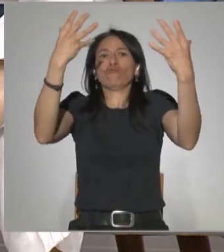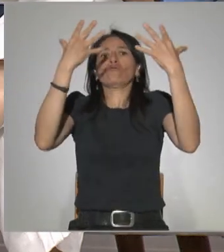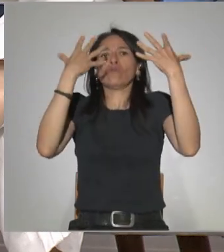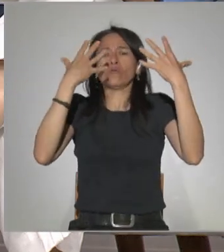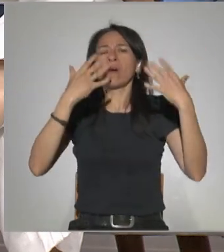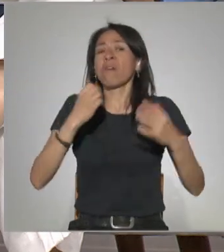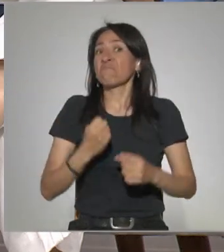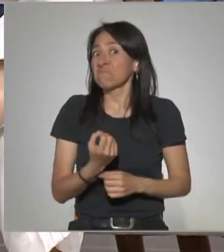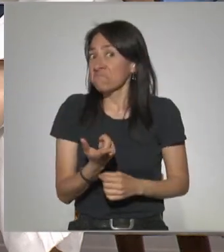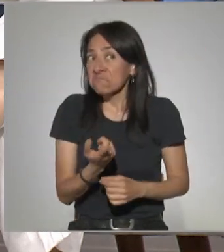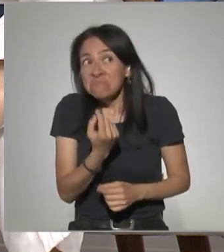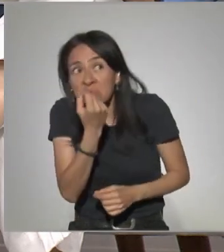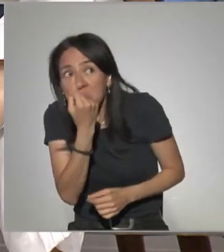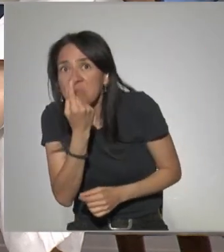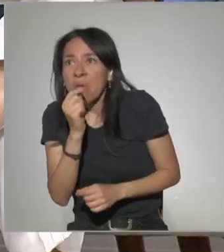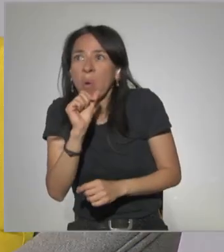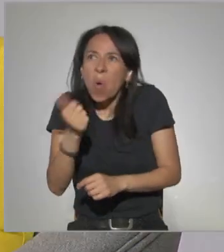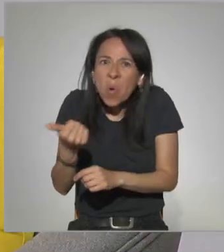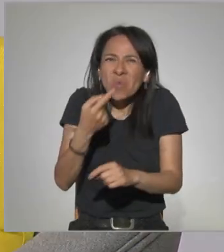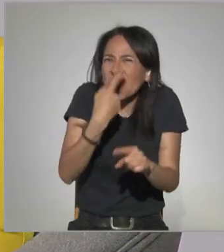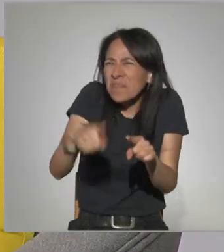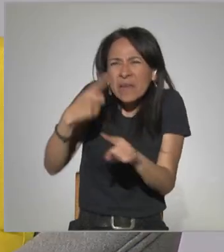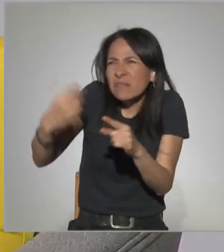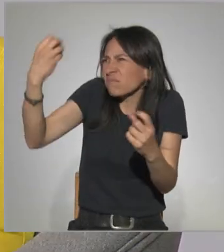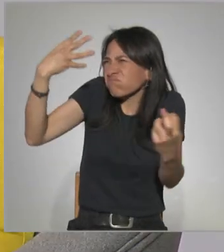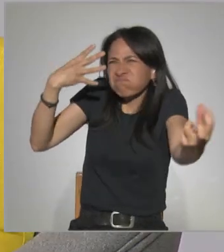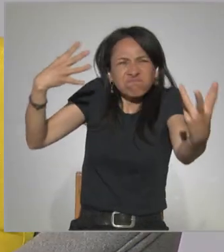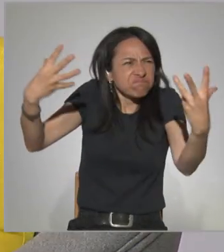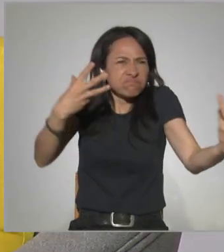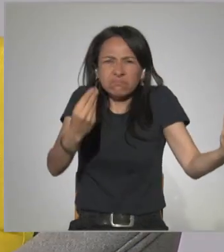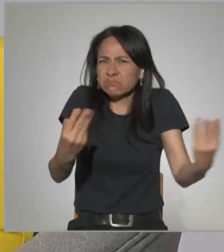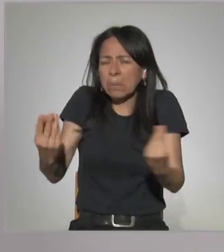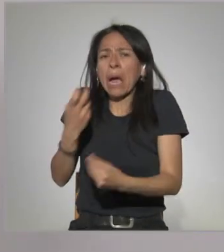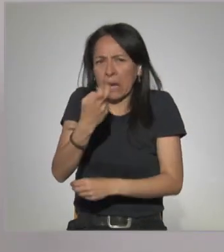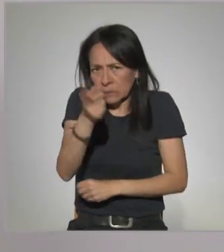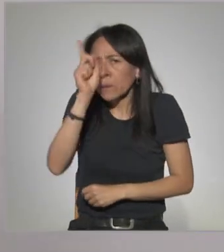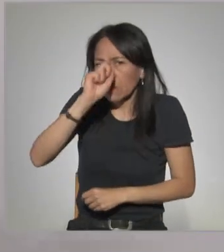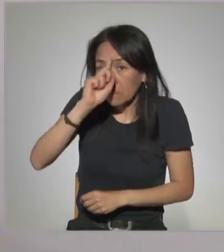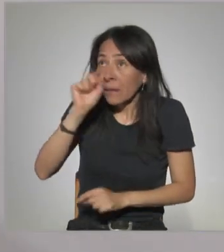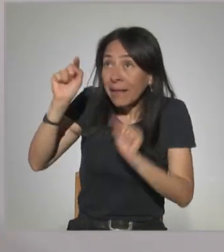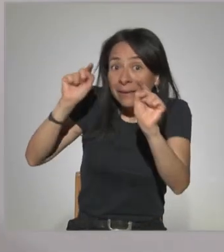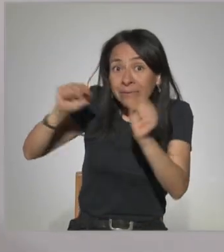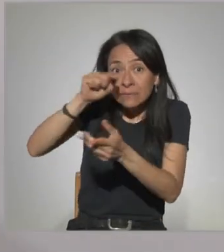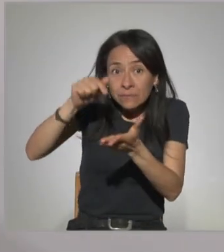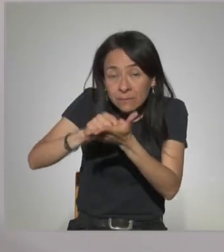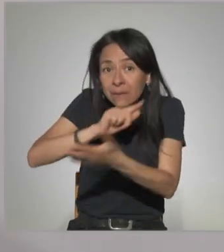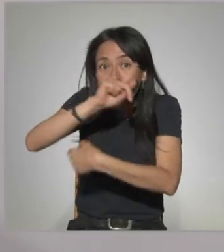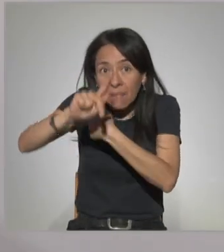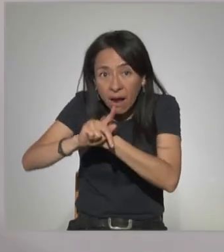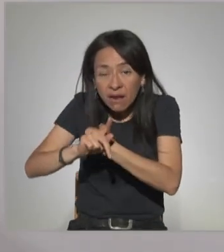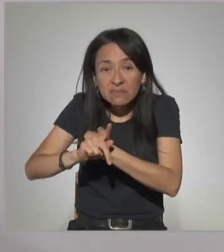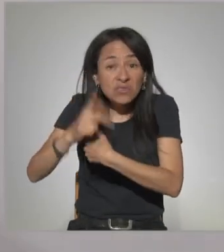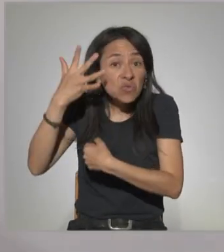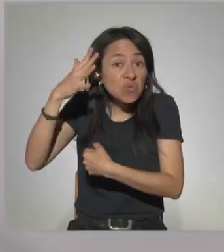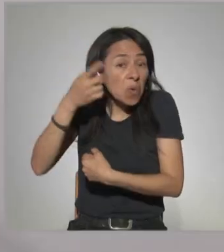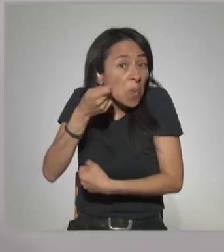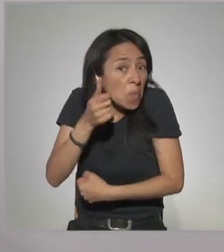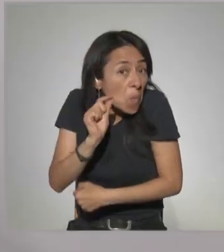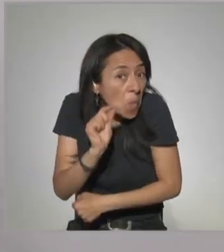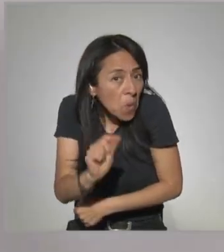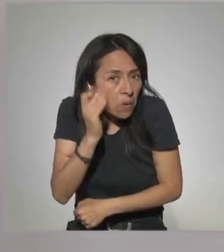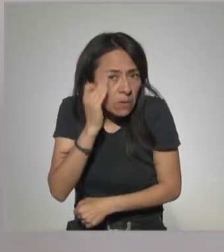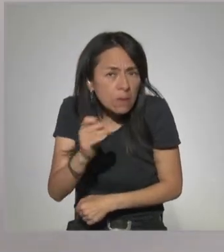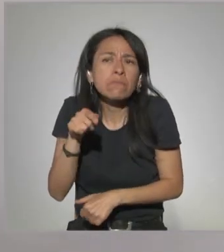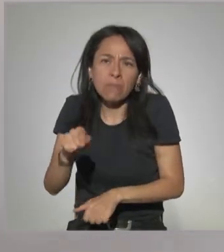si no tenemos de esos, son lo recomendado. De hecho, en esos países se venden lámparas especiales. Y si